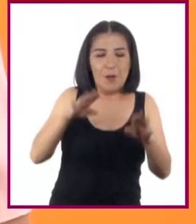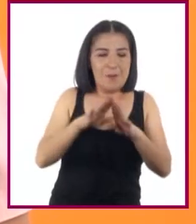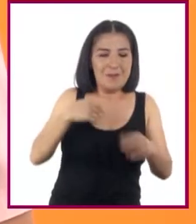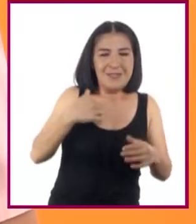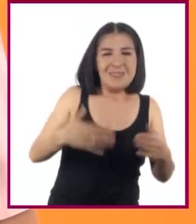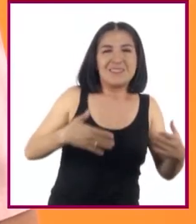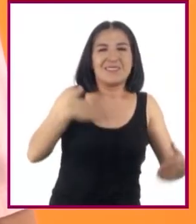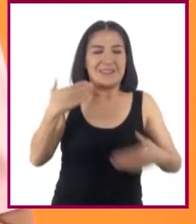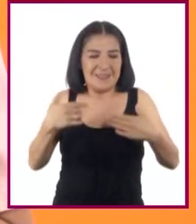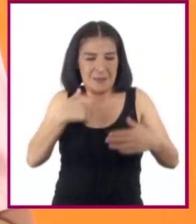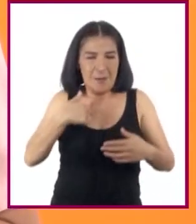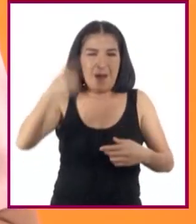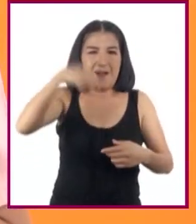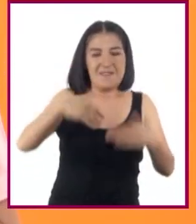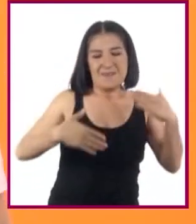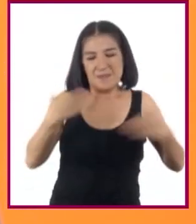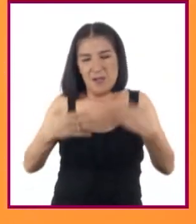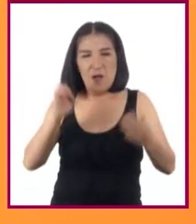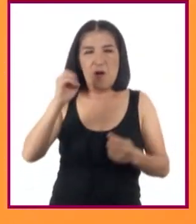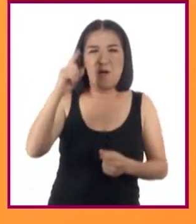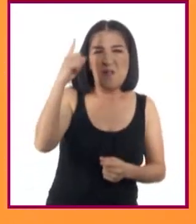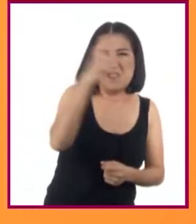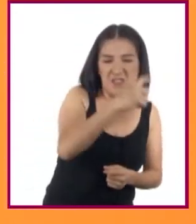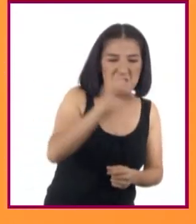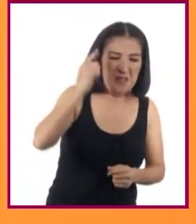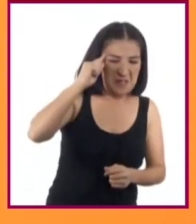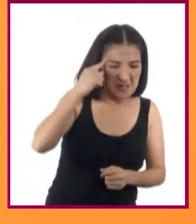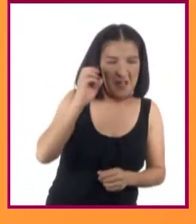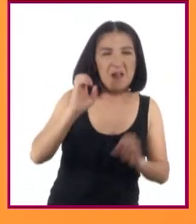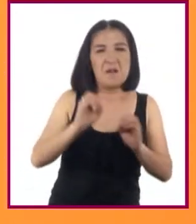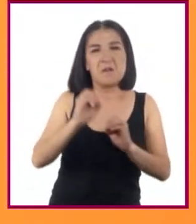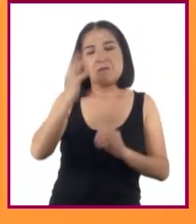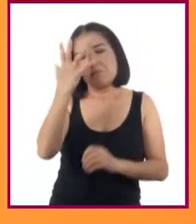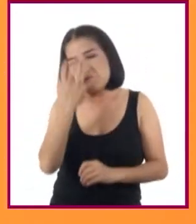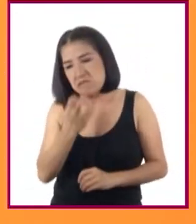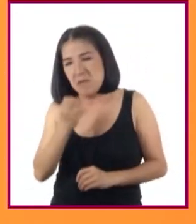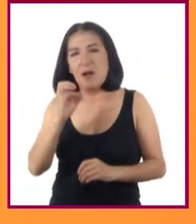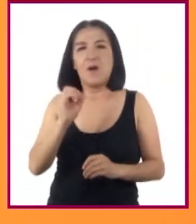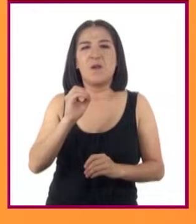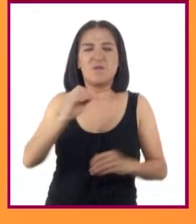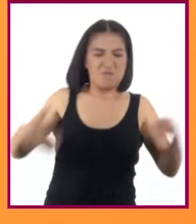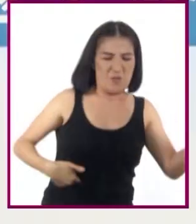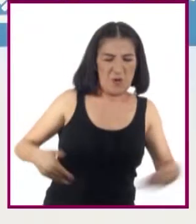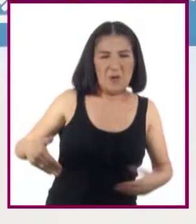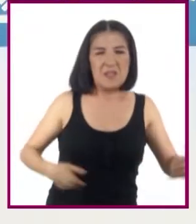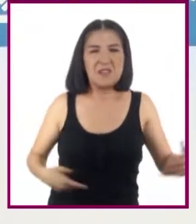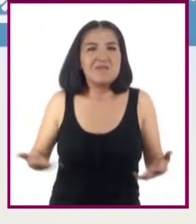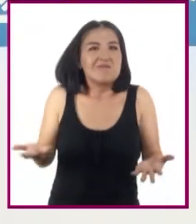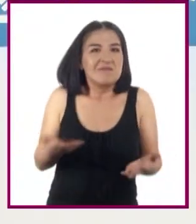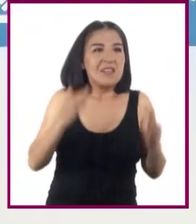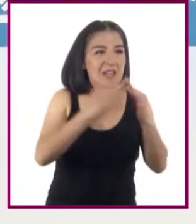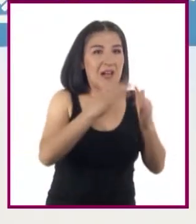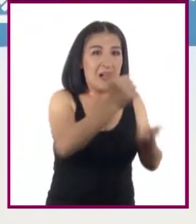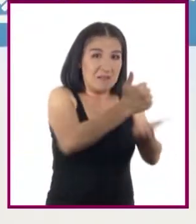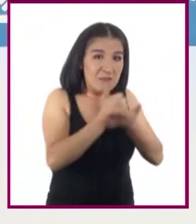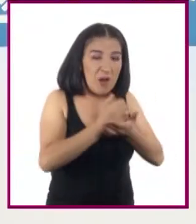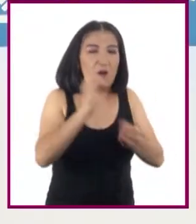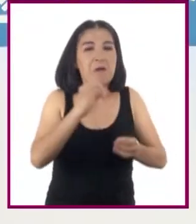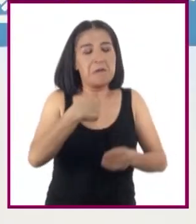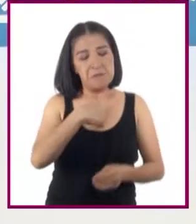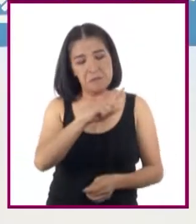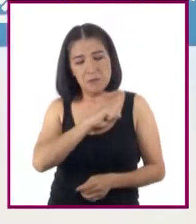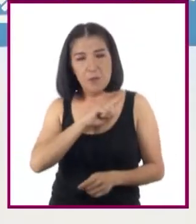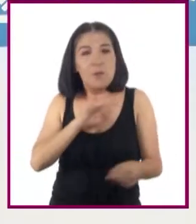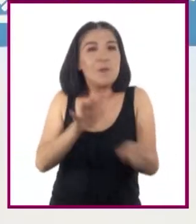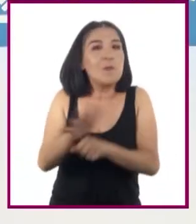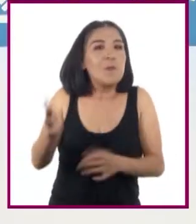Reflexiona en casa, ¿qué hacen las personas cuando están contentas, tristes o molestas? El consumo de